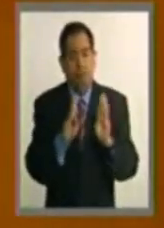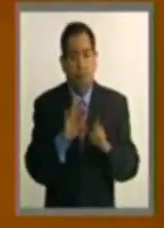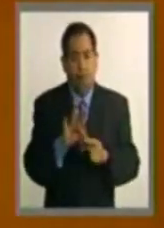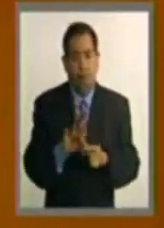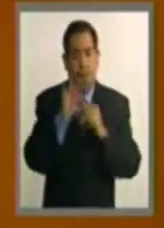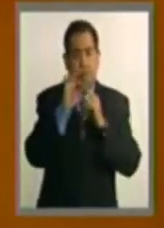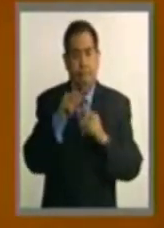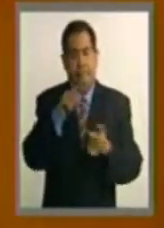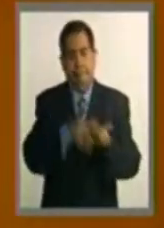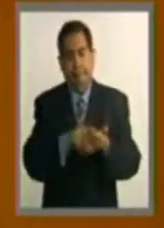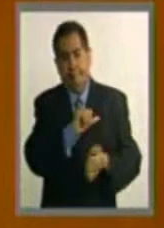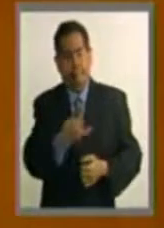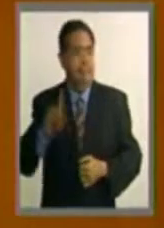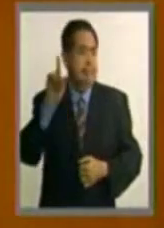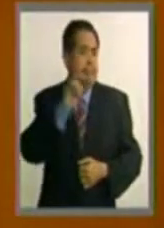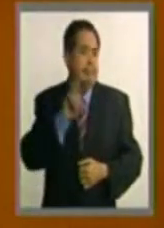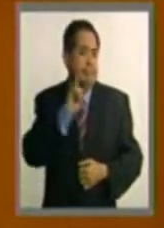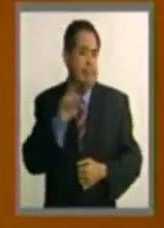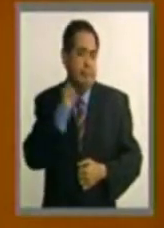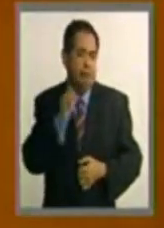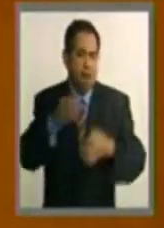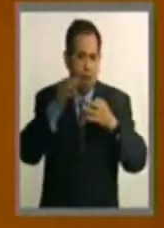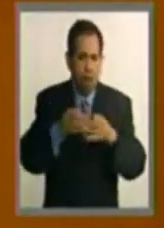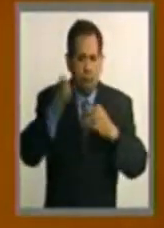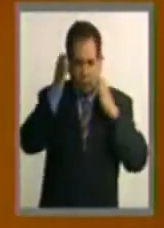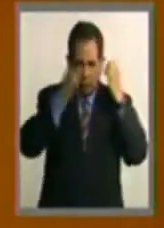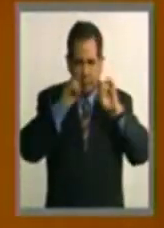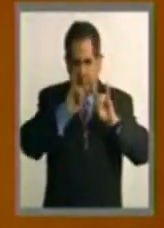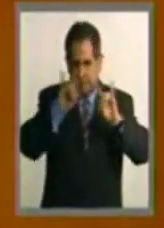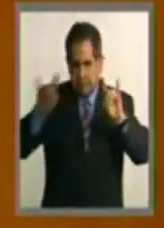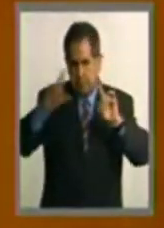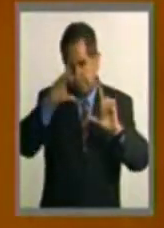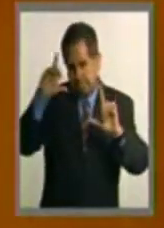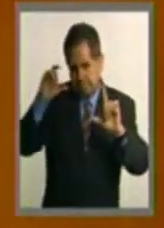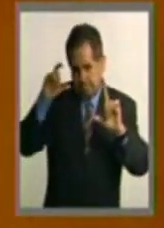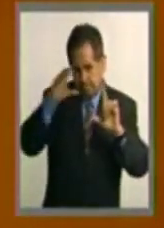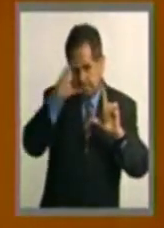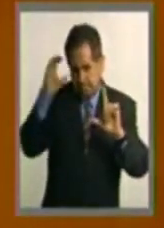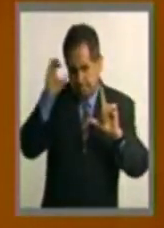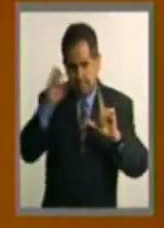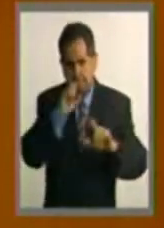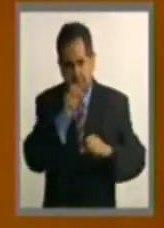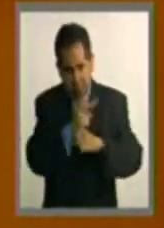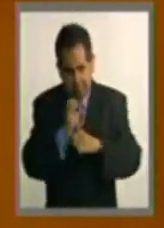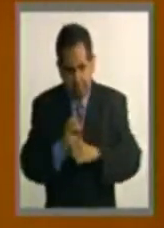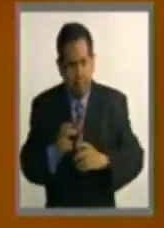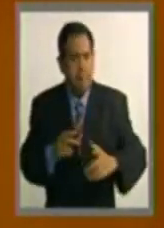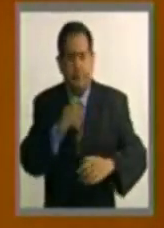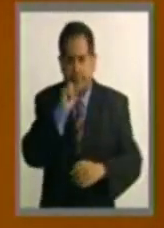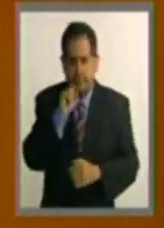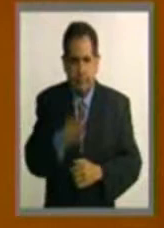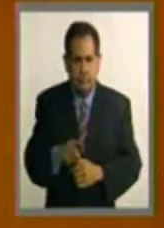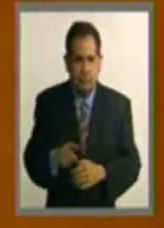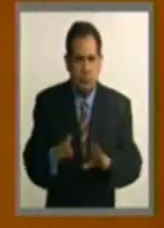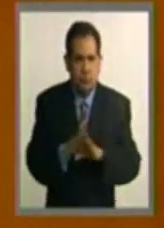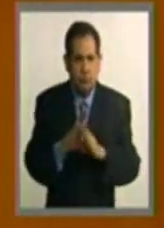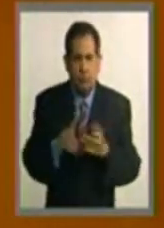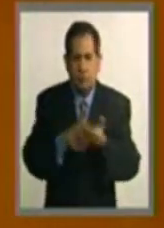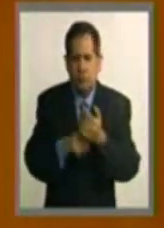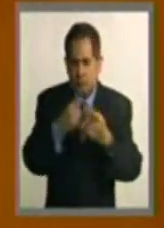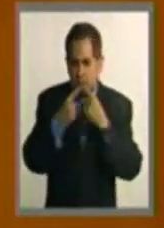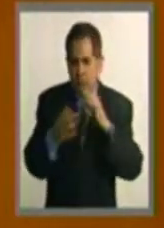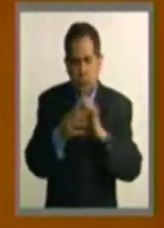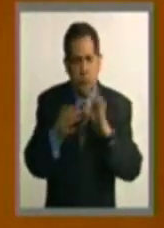como el Salón de las Senadoras, una exposición fotográfica también. Pretendemos tener